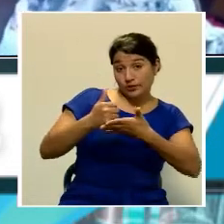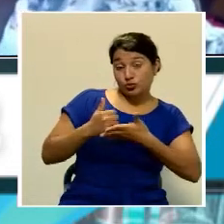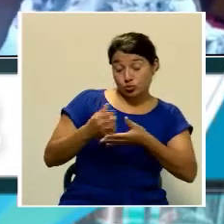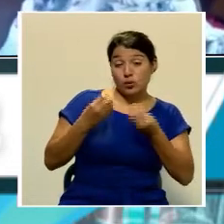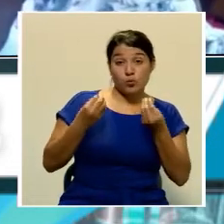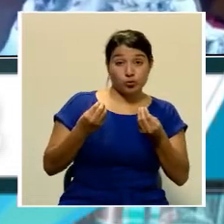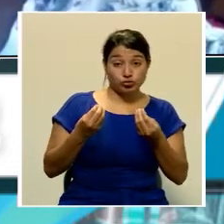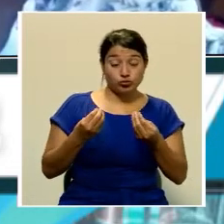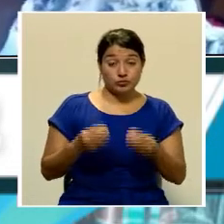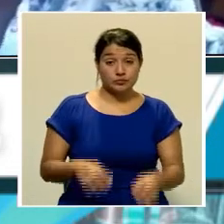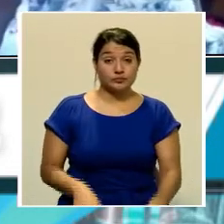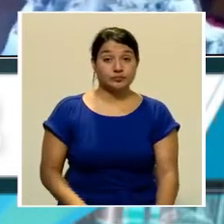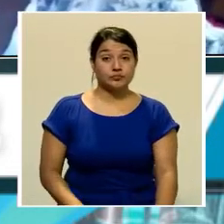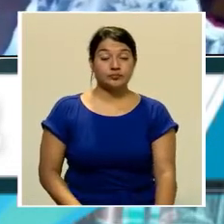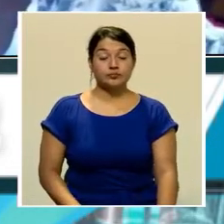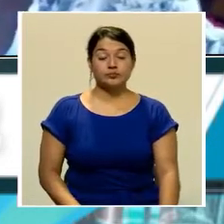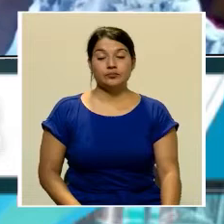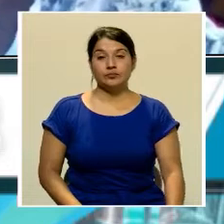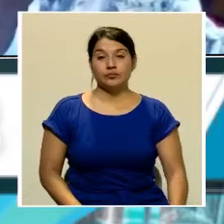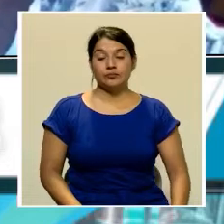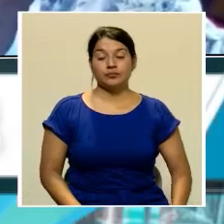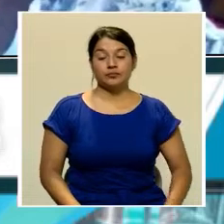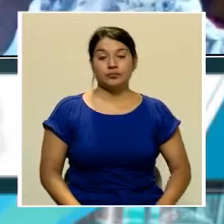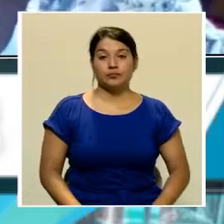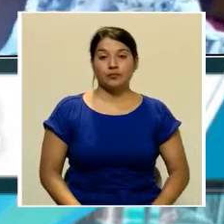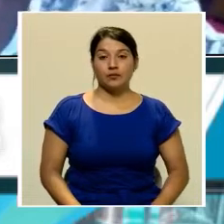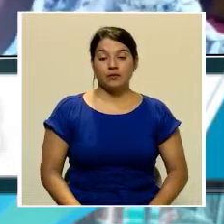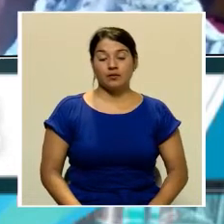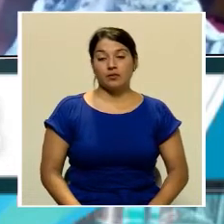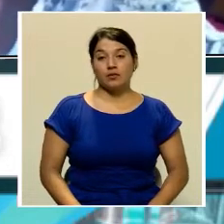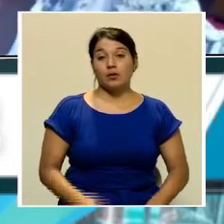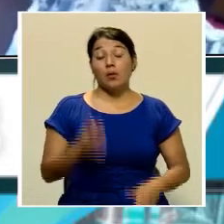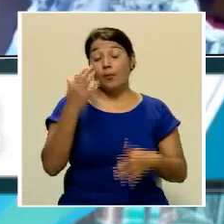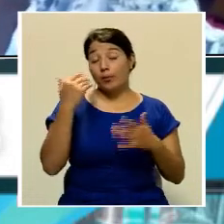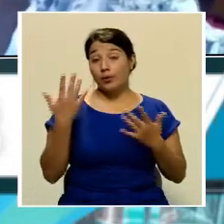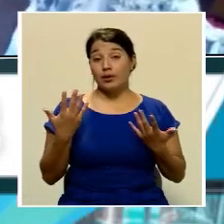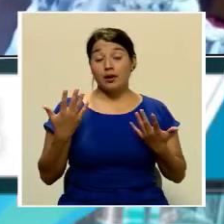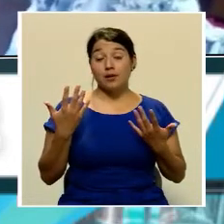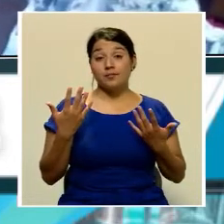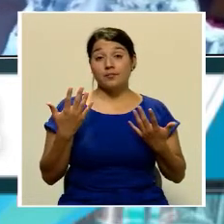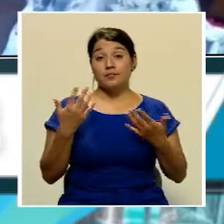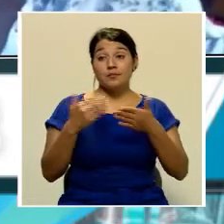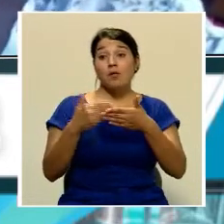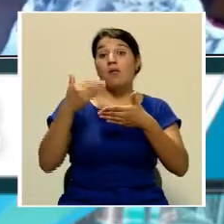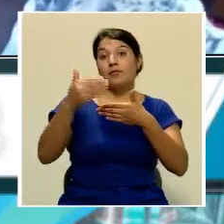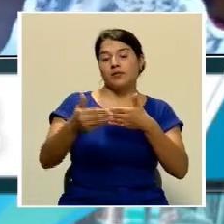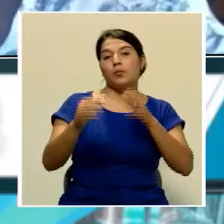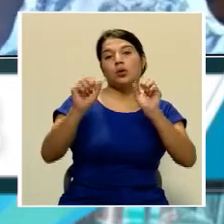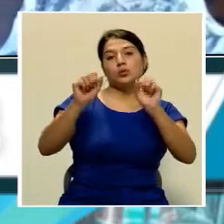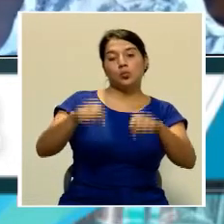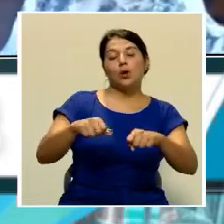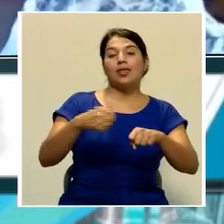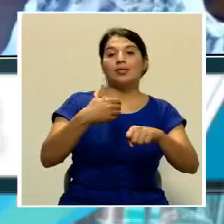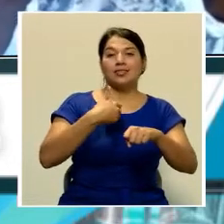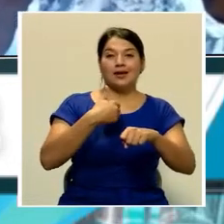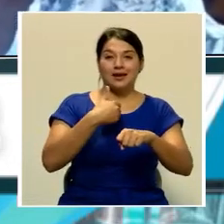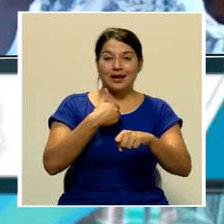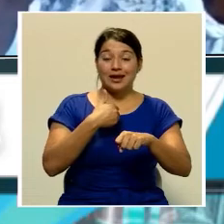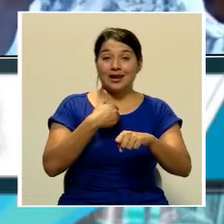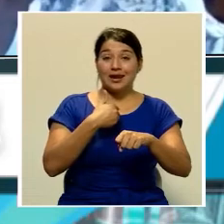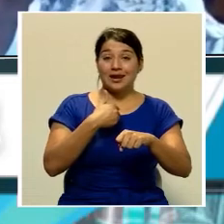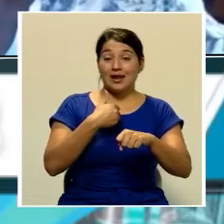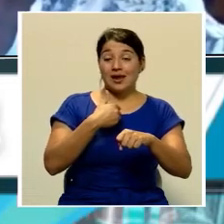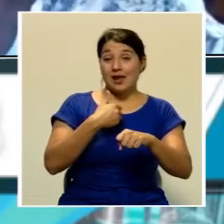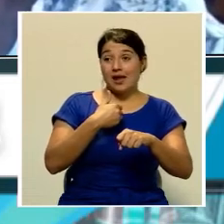oportunidad, digamos, es mayor a futuro, ¿verdad? Porque después van a tener, digamos, el ingreso